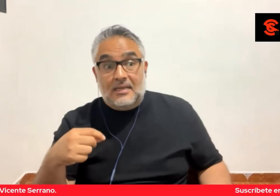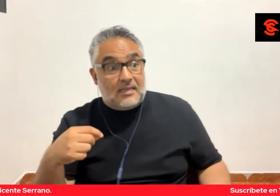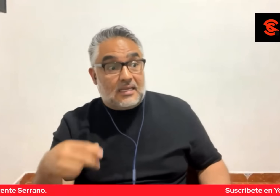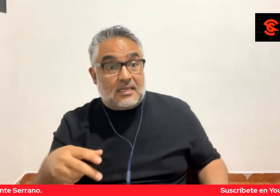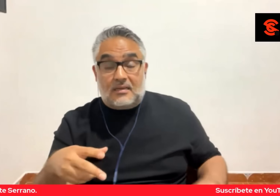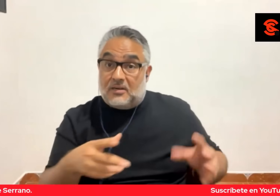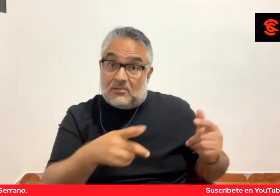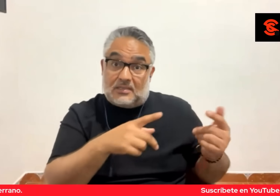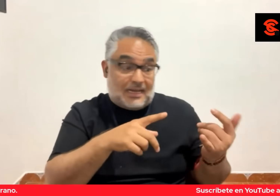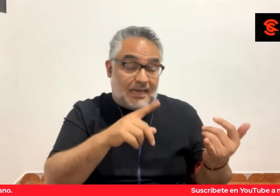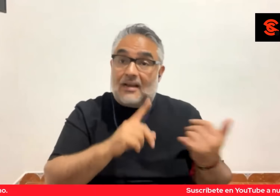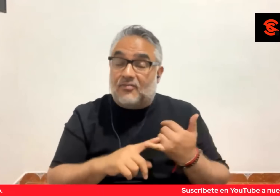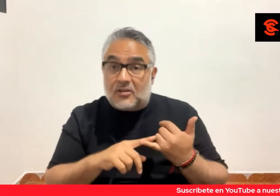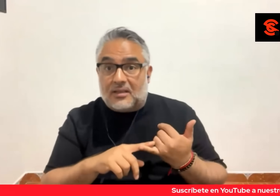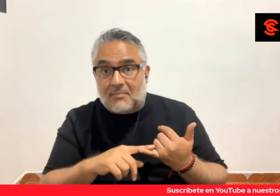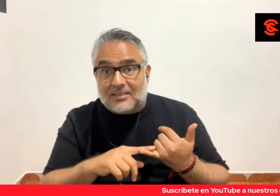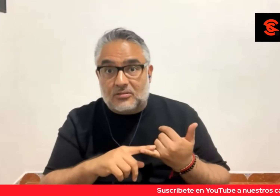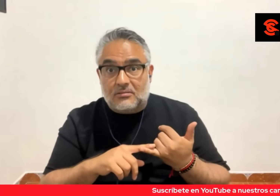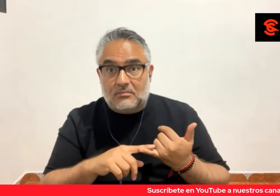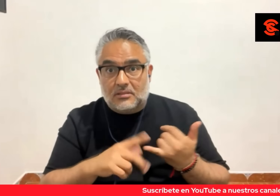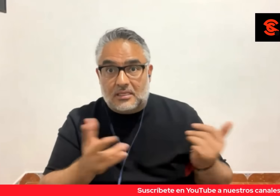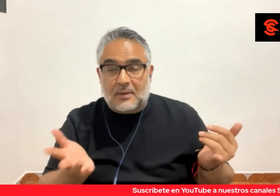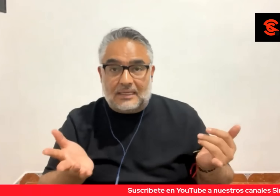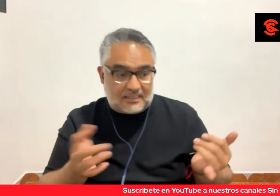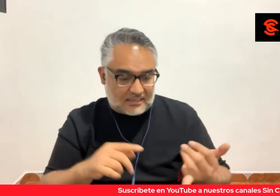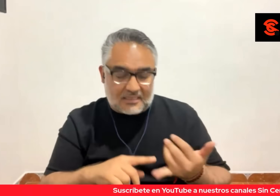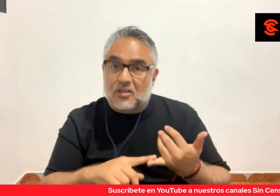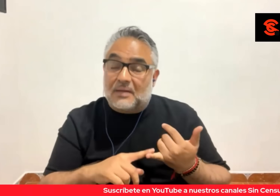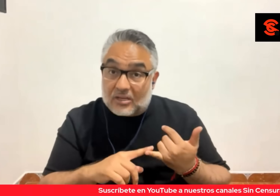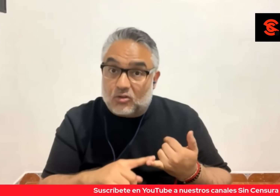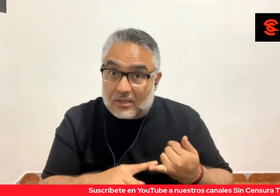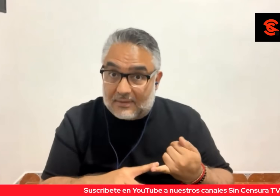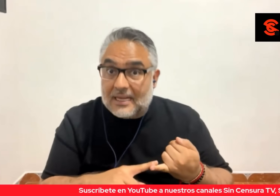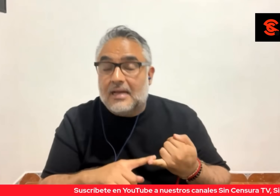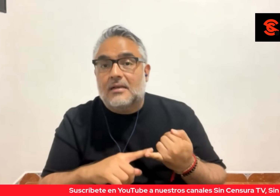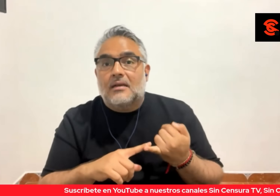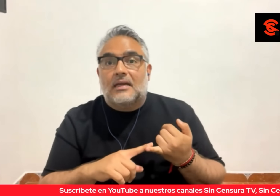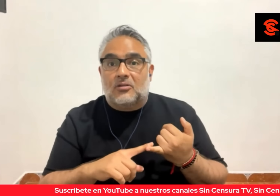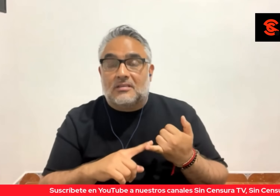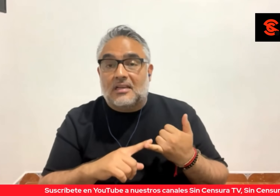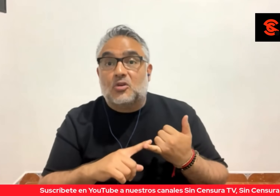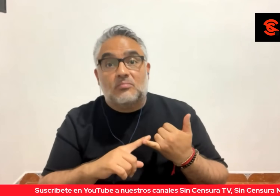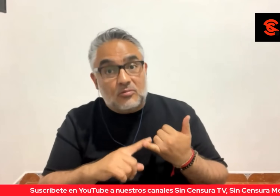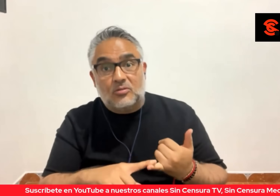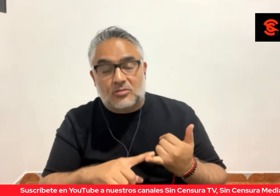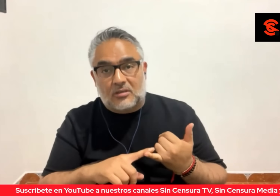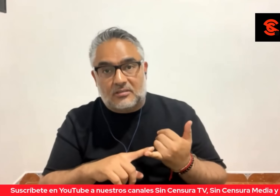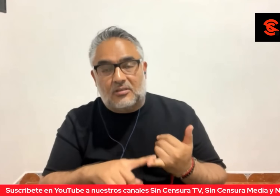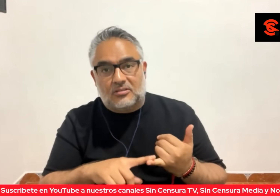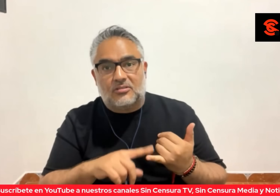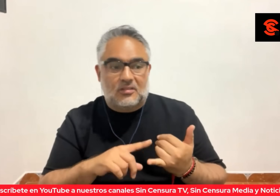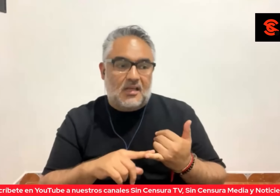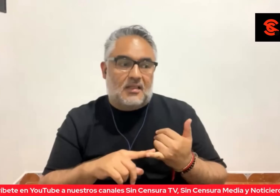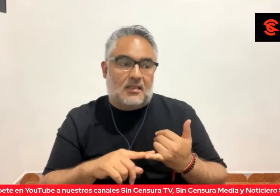Aureoles. Y bueno, está Alfredo del Mazo, quien lleva las riendas del Estado de México todavía, en donde se han hecho muchos de